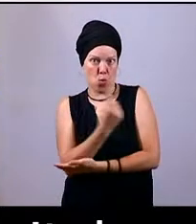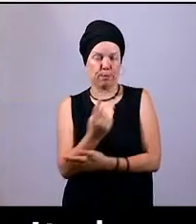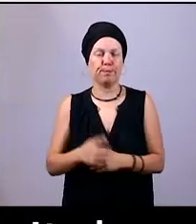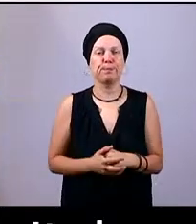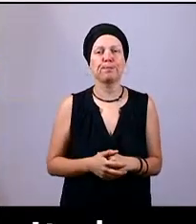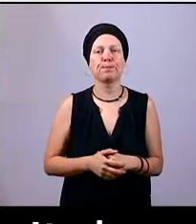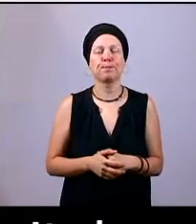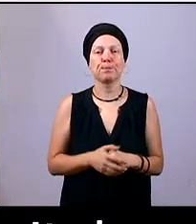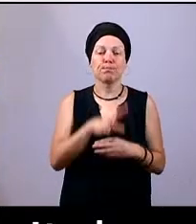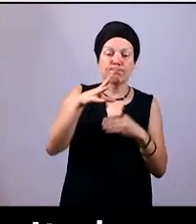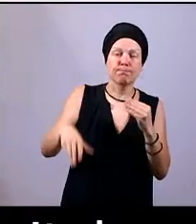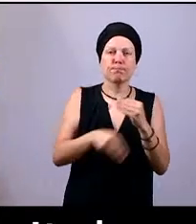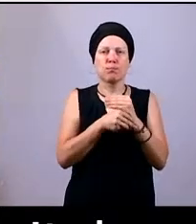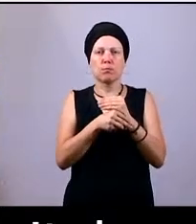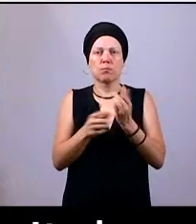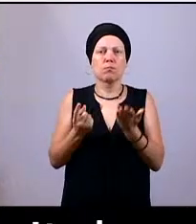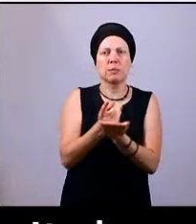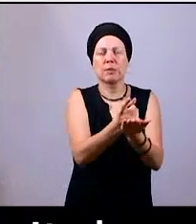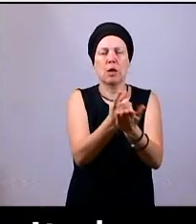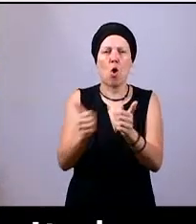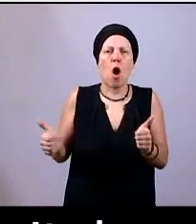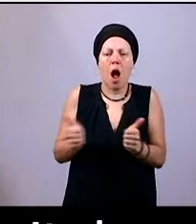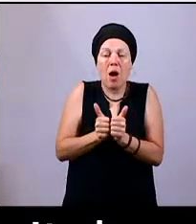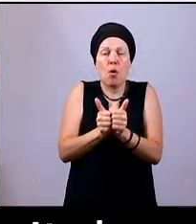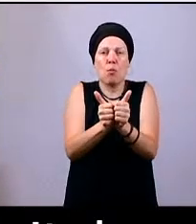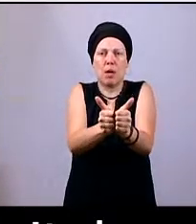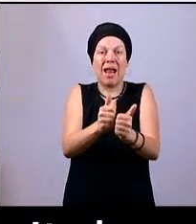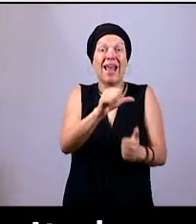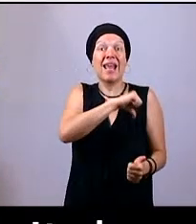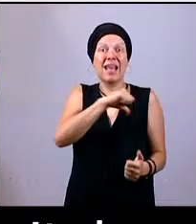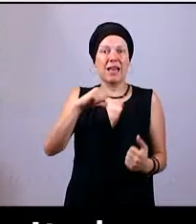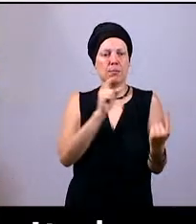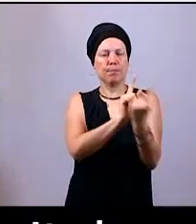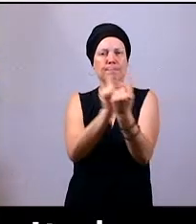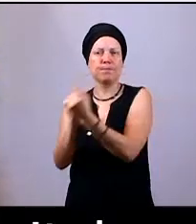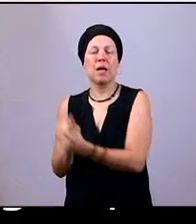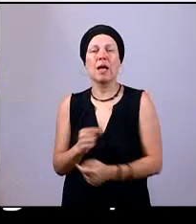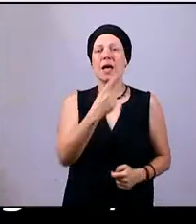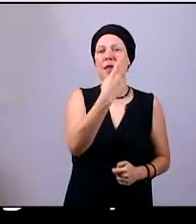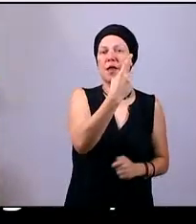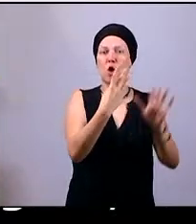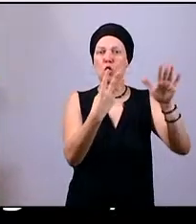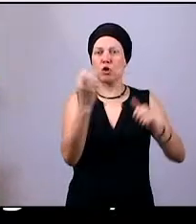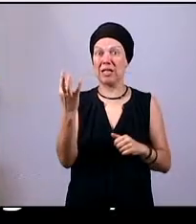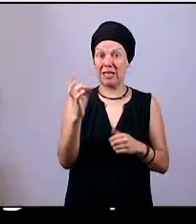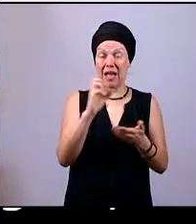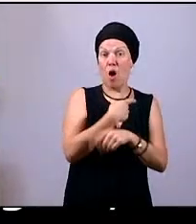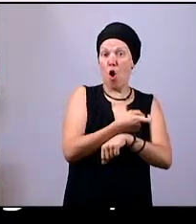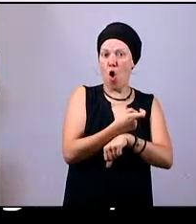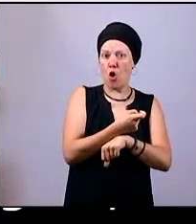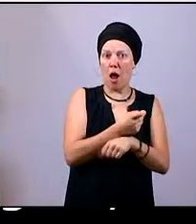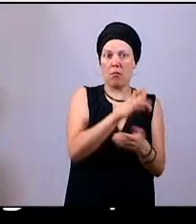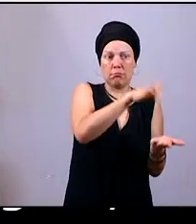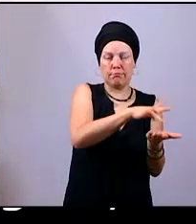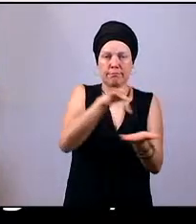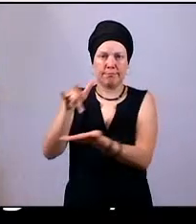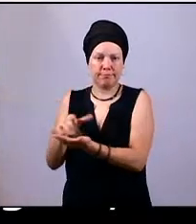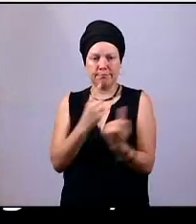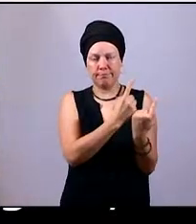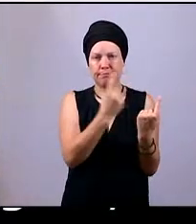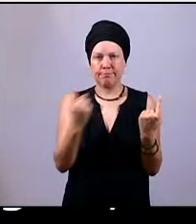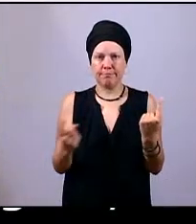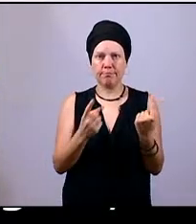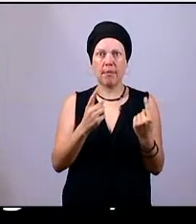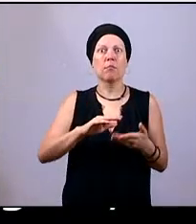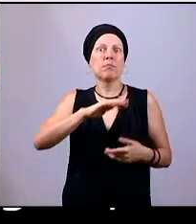Se complementa con un itinerario de acompañamiento individualizado de 180 horas por edición para desarrollar habilidades